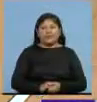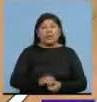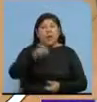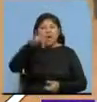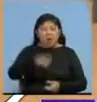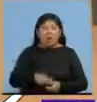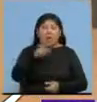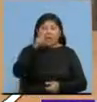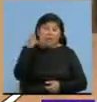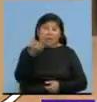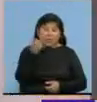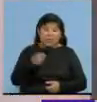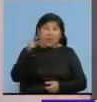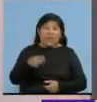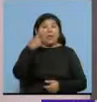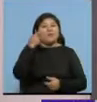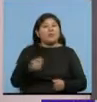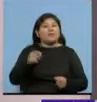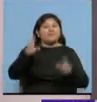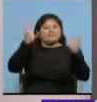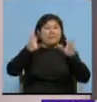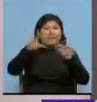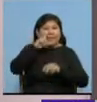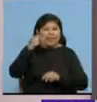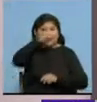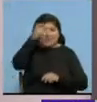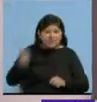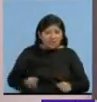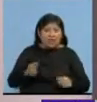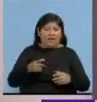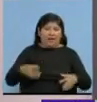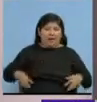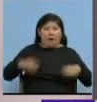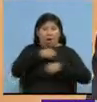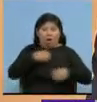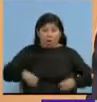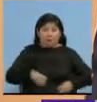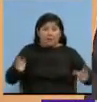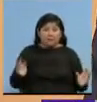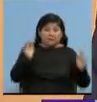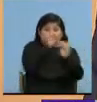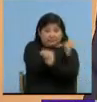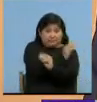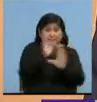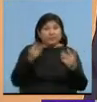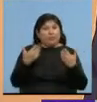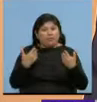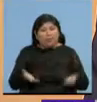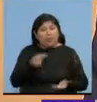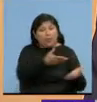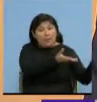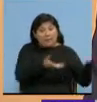Y hoy es el Día Nacional de la Donación de Órganos. Por este motivo hemos invitado al doctor Héctor Illanes,